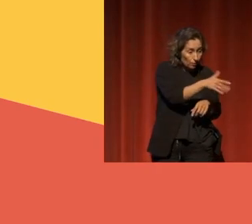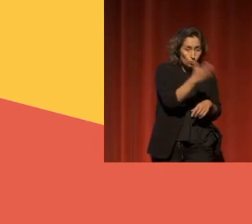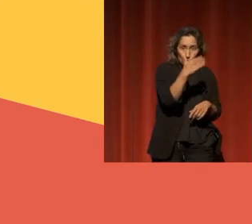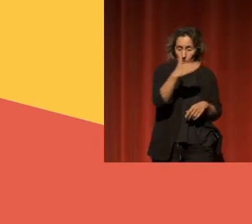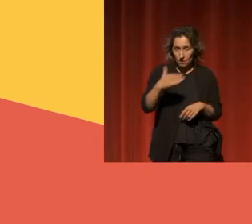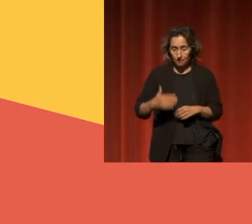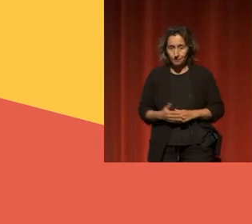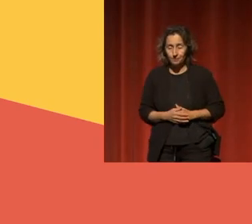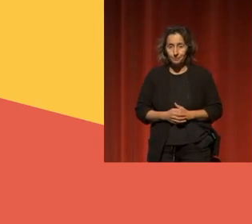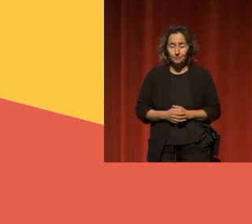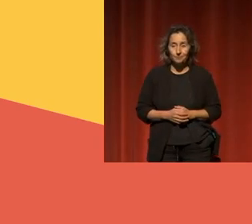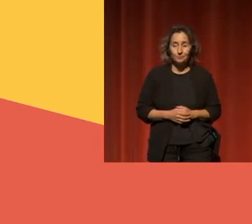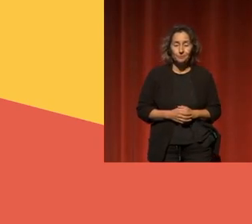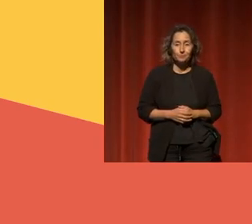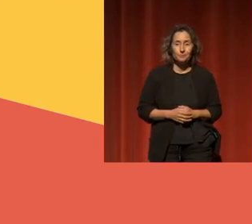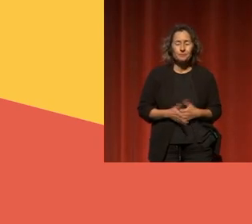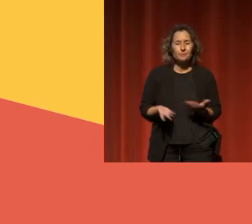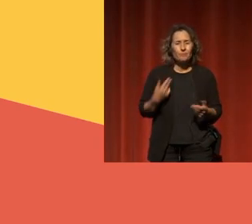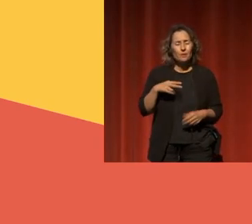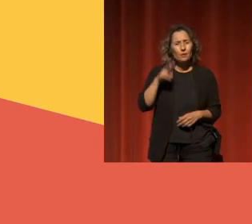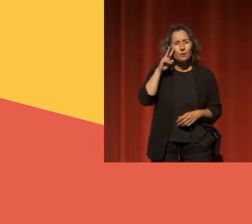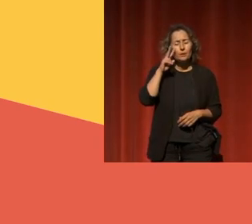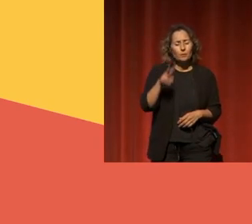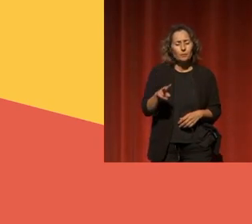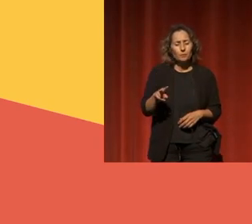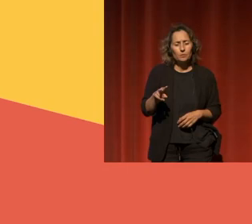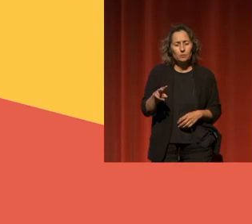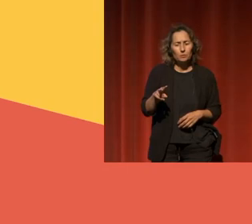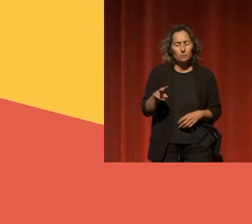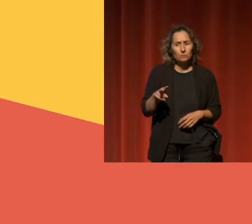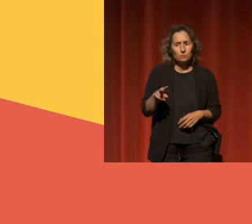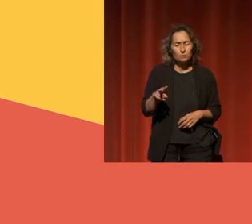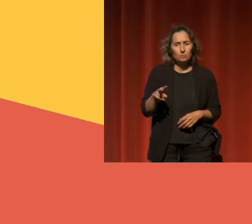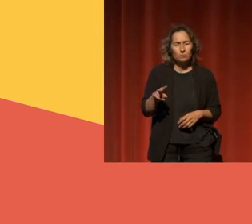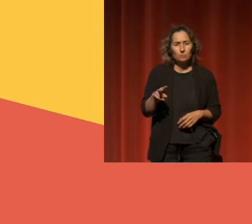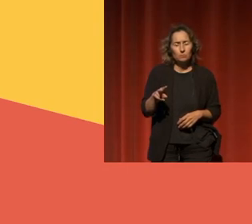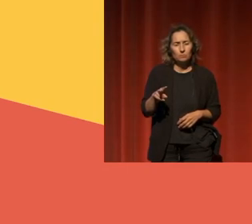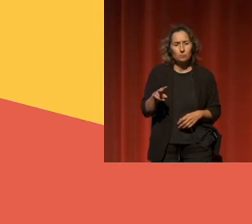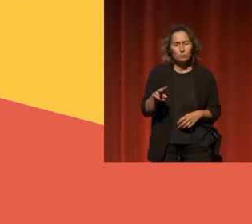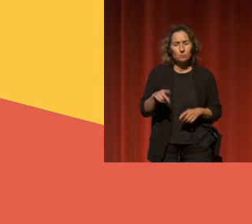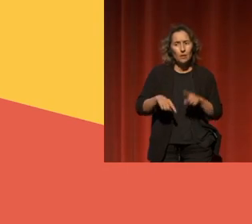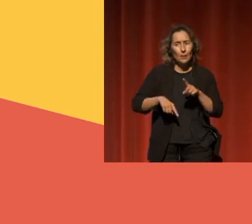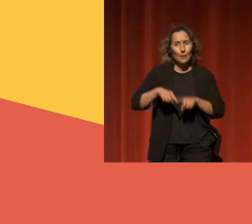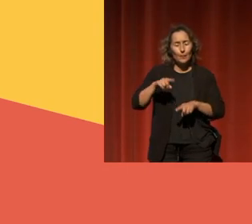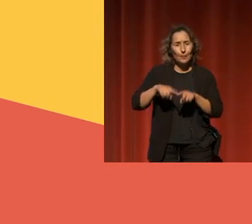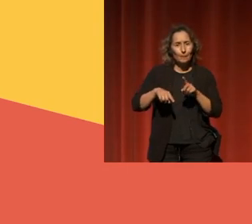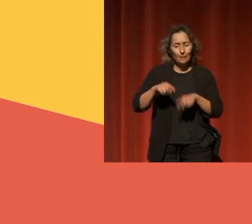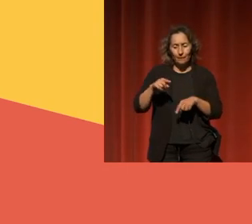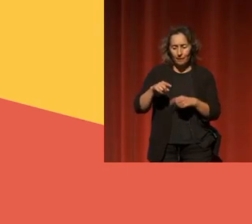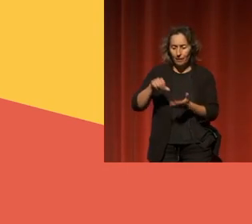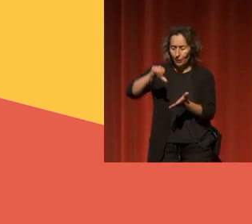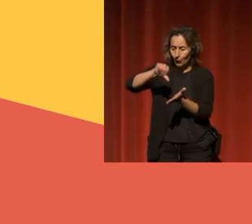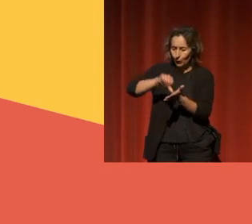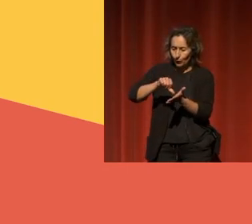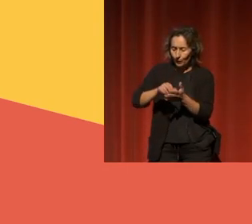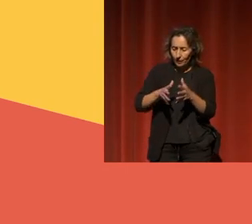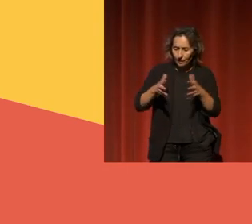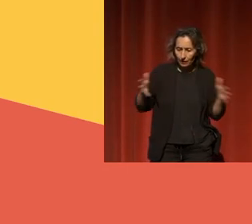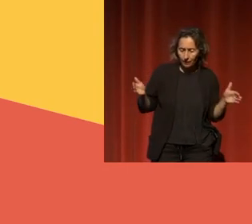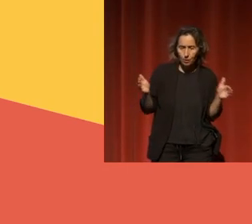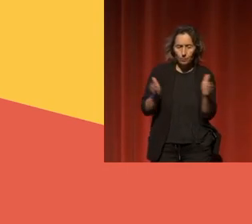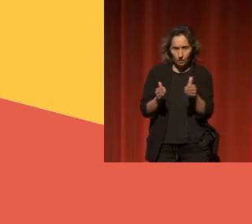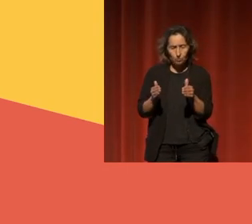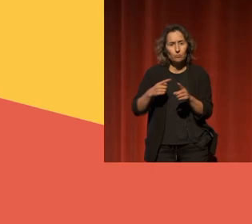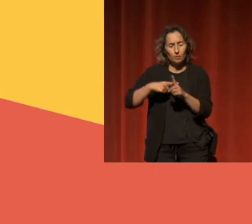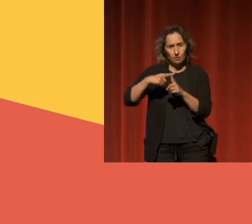unipersonales por lo tanto estamos viendo grandes diferencias en las bibliotecas en función del grado de Urbanización también vemos que